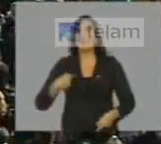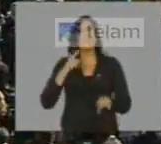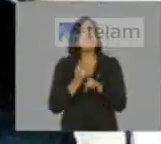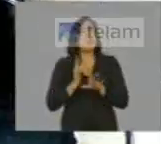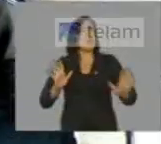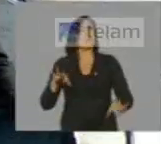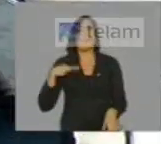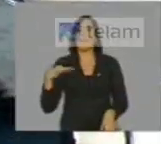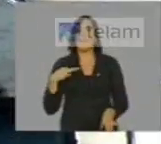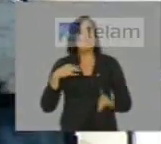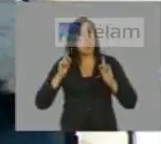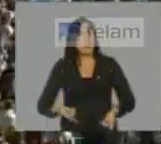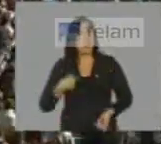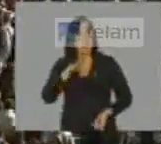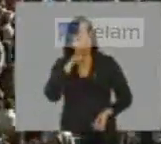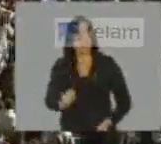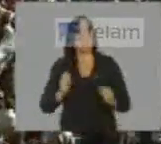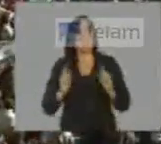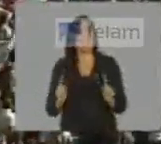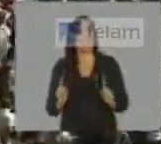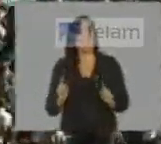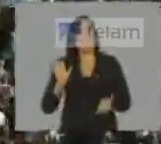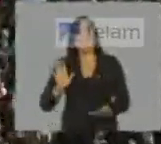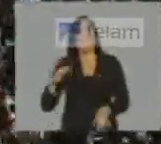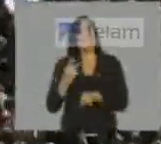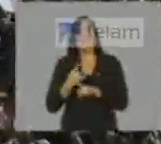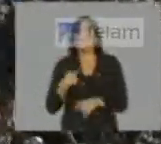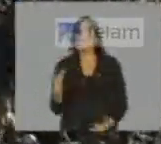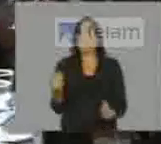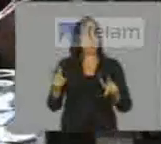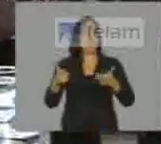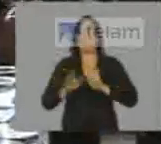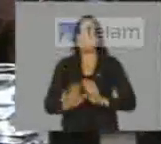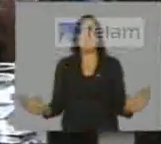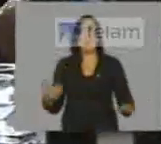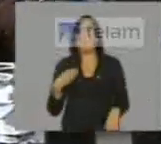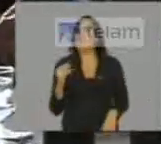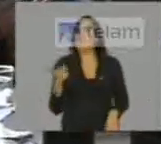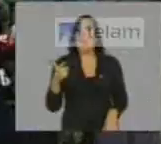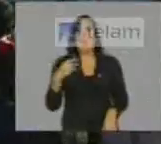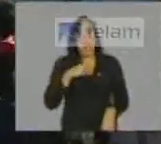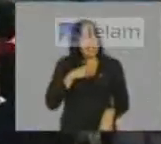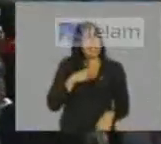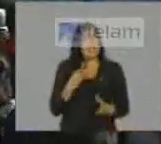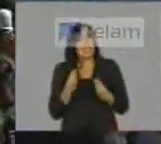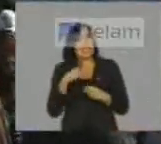en la vida, como siempre lo he hecho en la vida. No tengo miedo, no tengo temores.